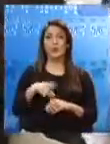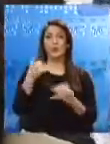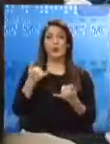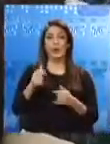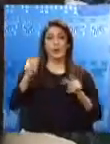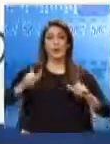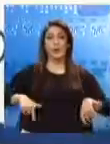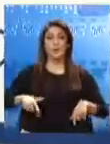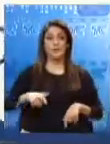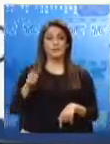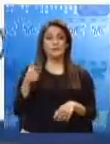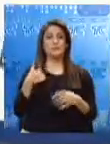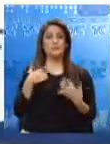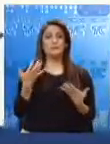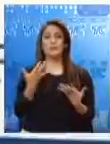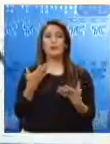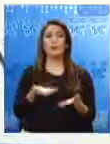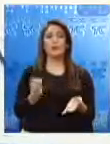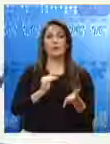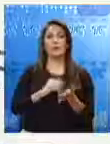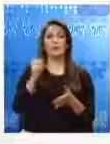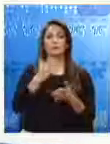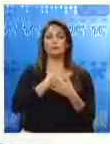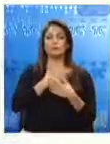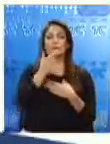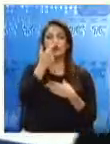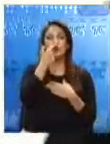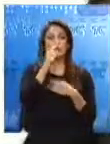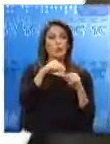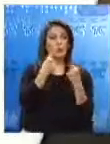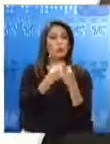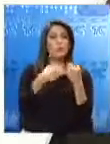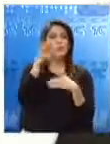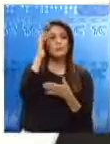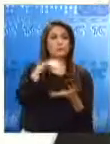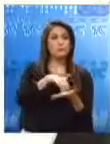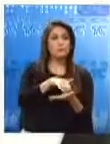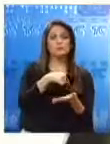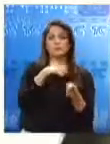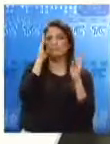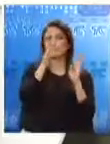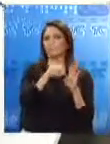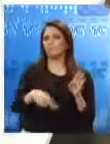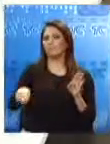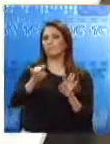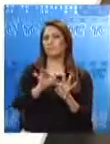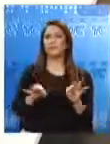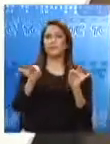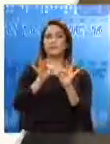Lenín Moreno dejó ver una vez más su interés por los grupos más vulnerables. Fabiola Santana, TC Televisión.